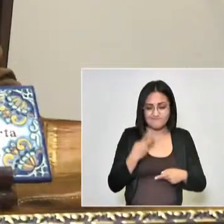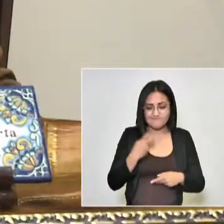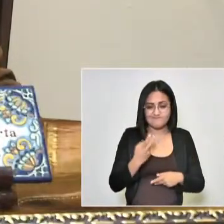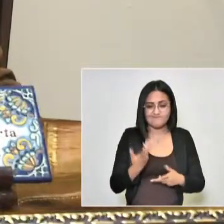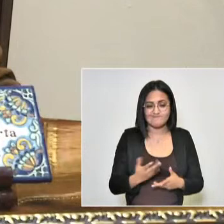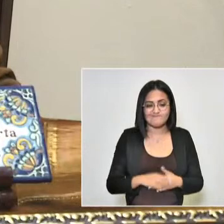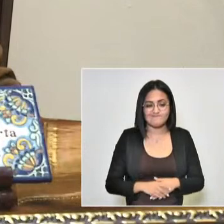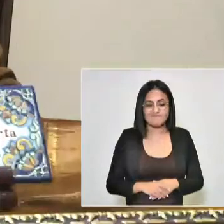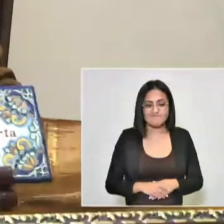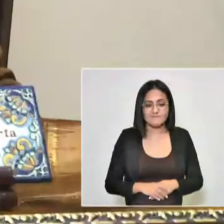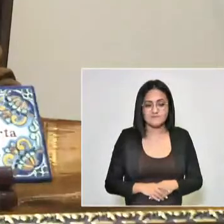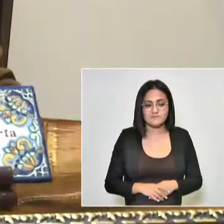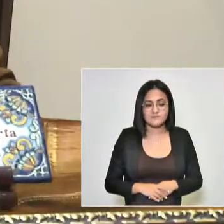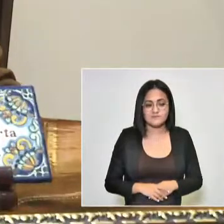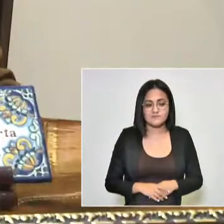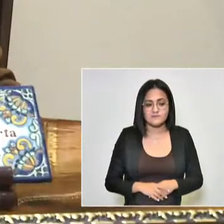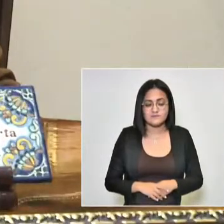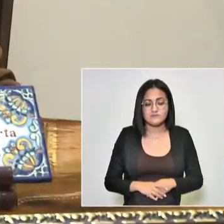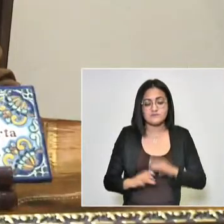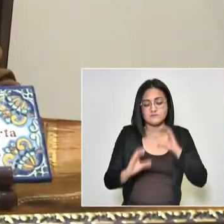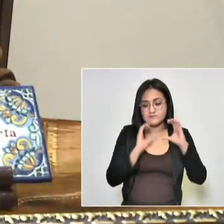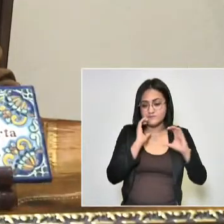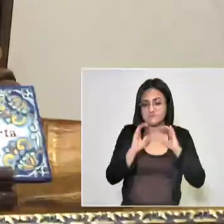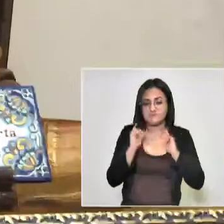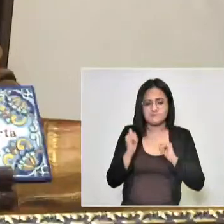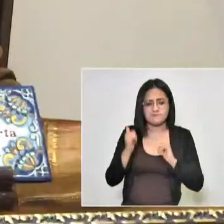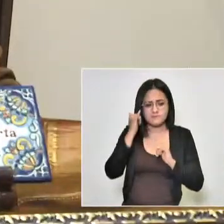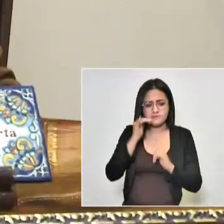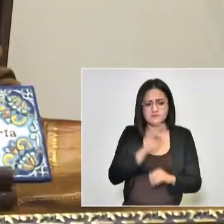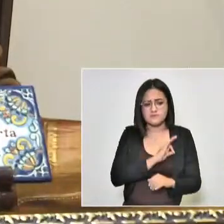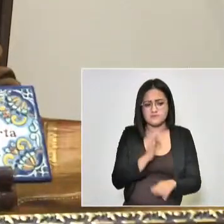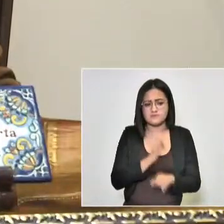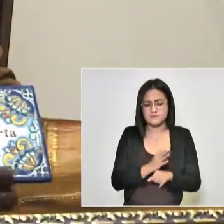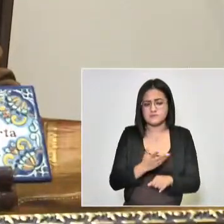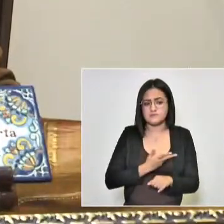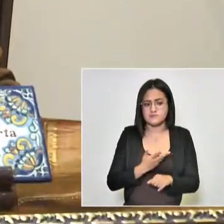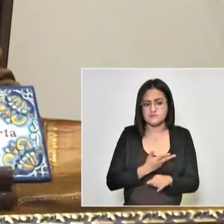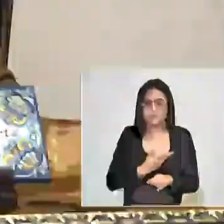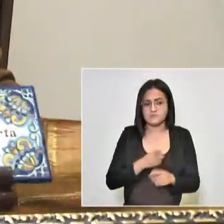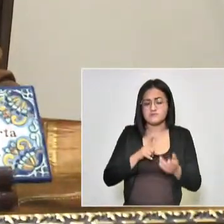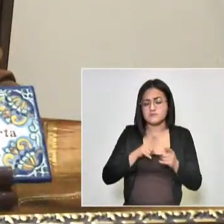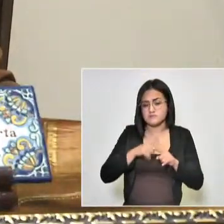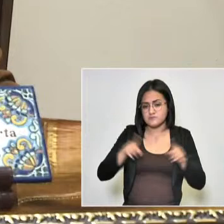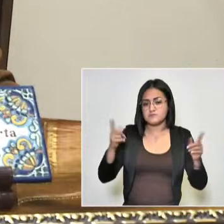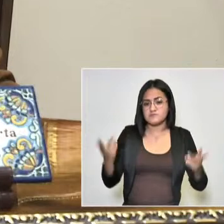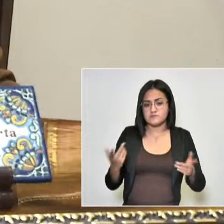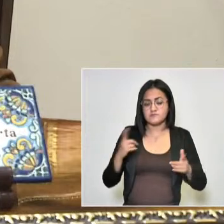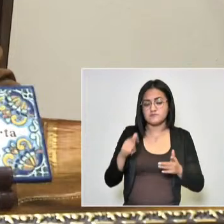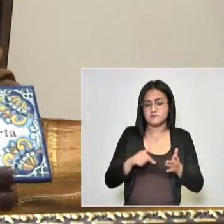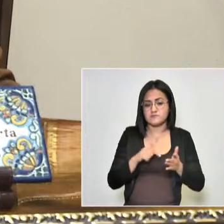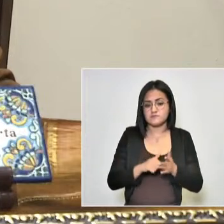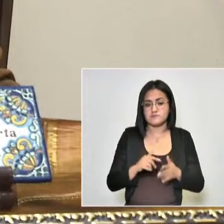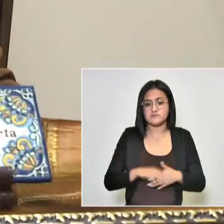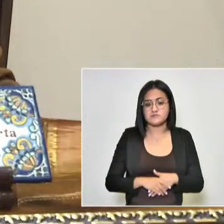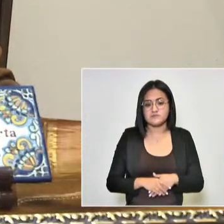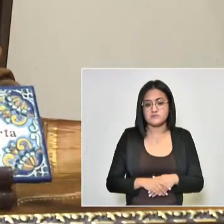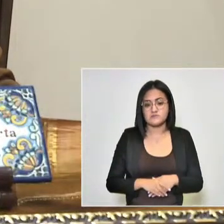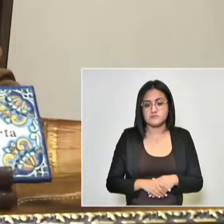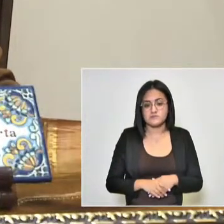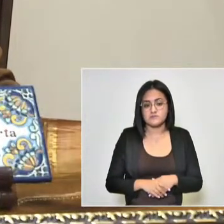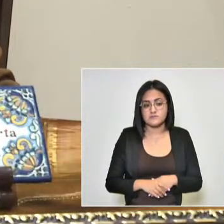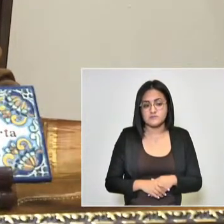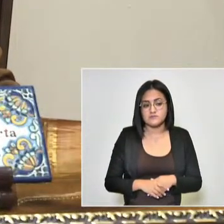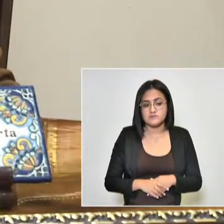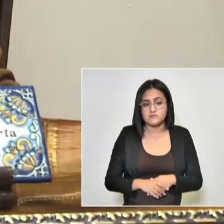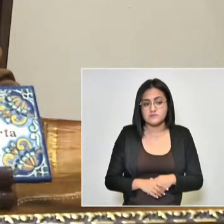años, pero sí comunicación telefónica hemos tenido en varios momentos. Entonces me sentí muy,